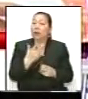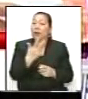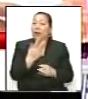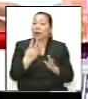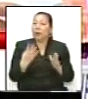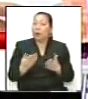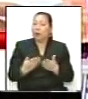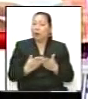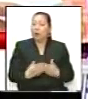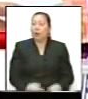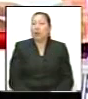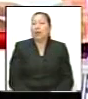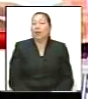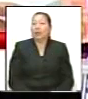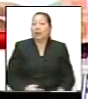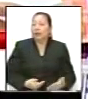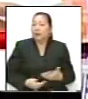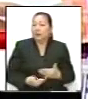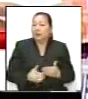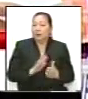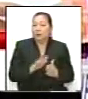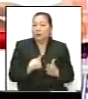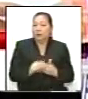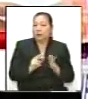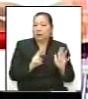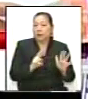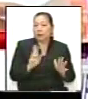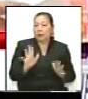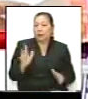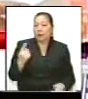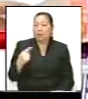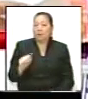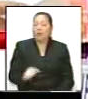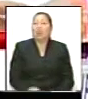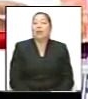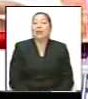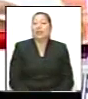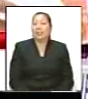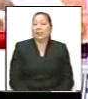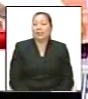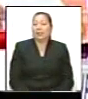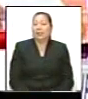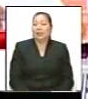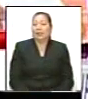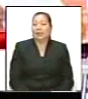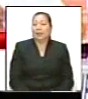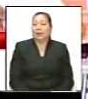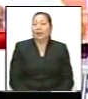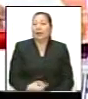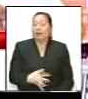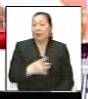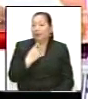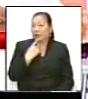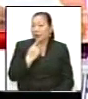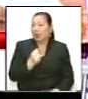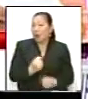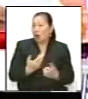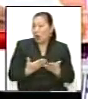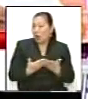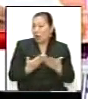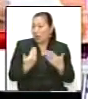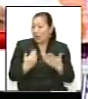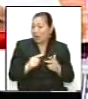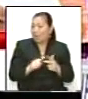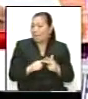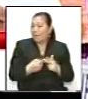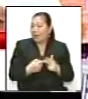colegios con una transferencia de un total de 75 millones. Presidente, ya se inició el año escolar y